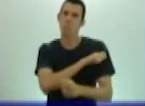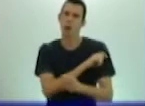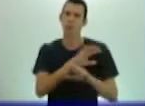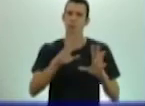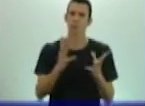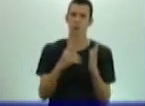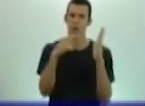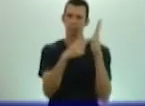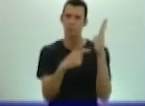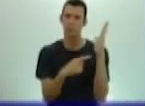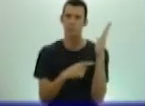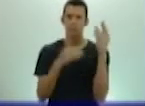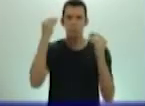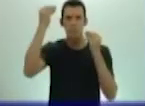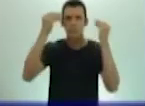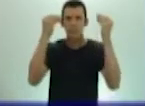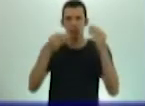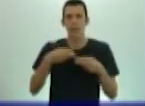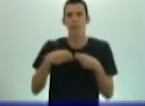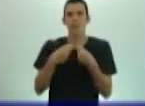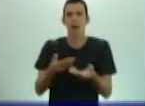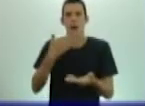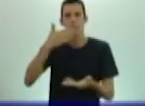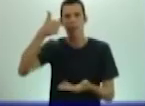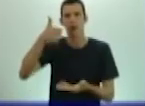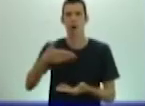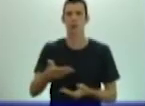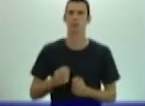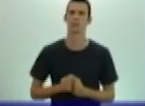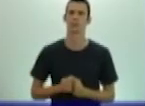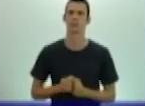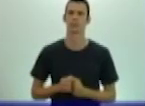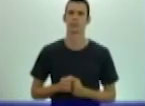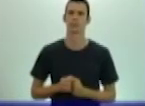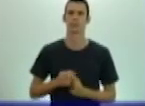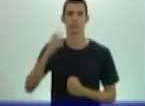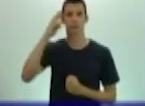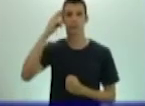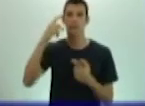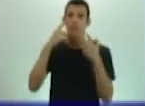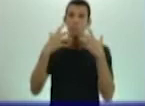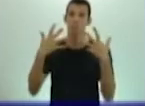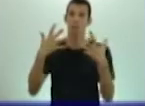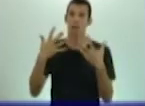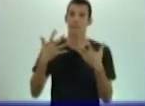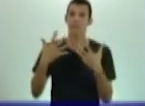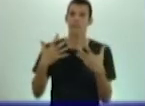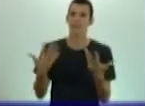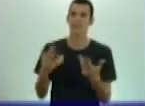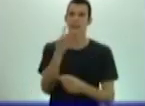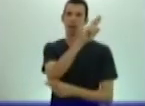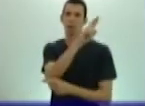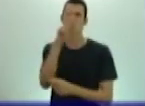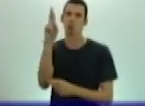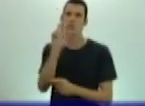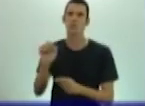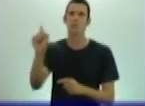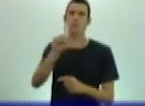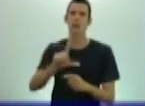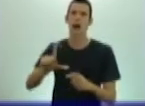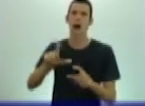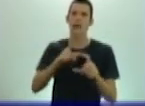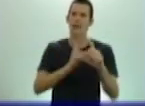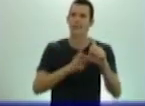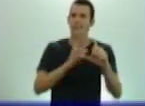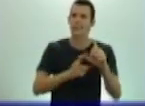nuestra humanidad, con la Revolución Socialista de Octubre. En la página 14 a la 17 aparecen otras medidas que fueron